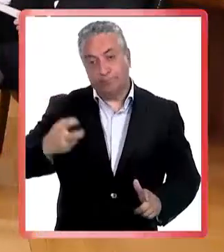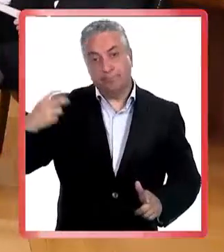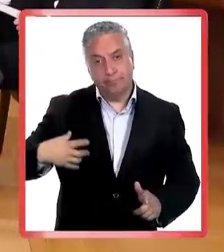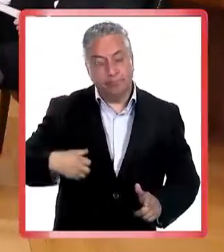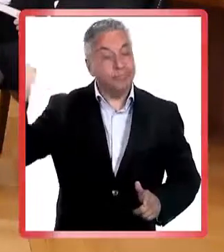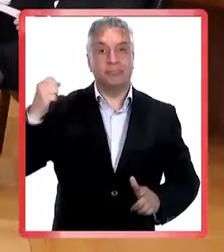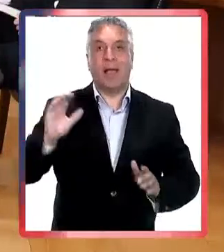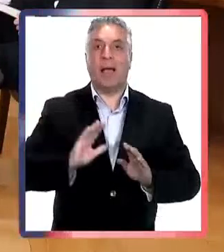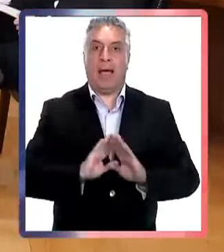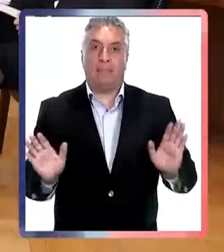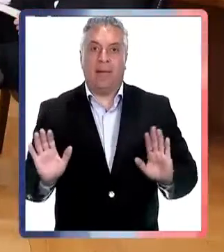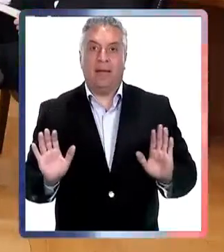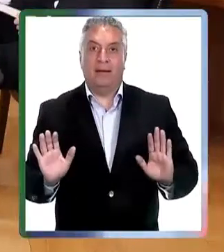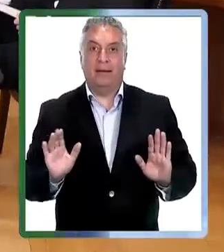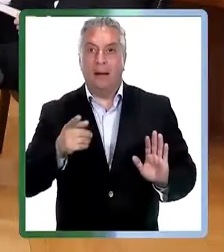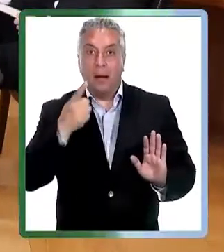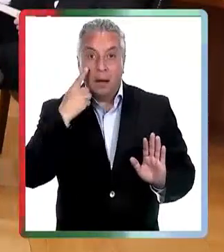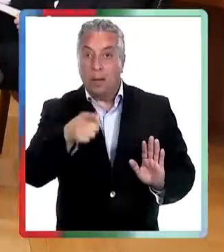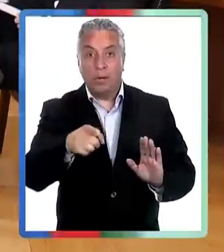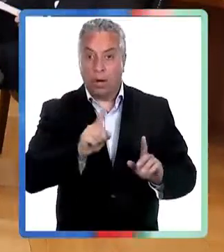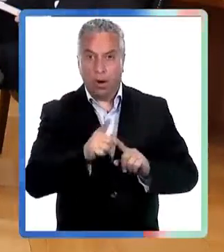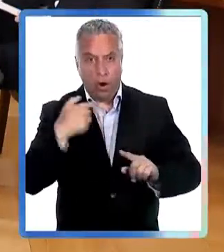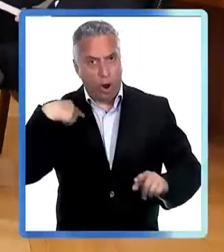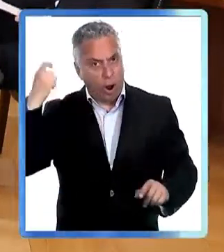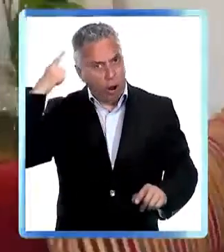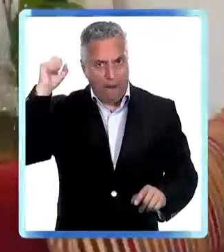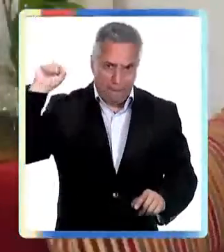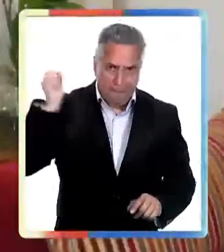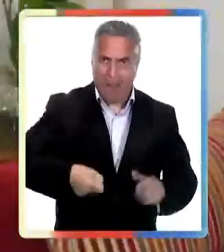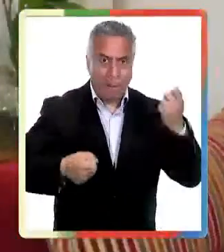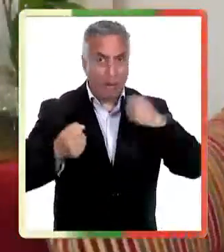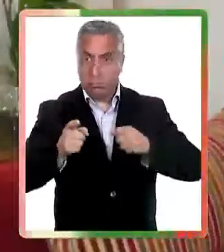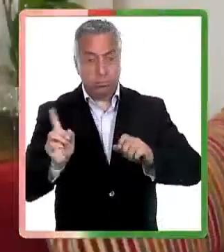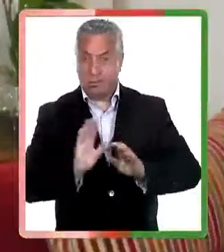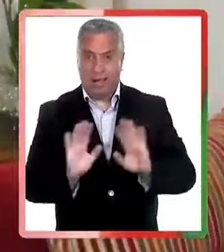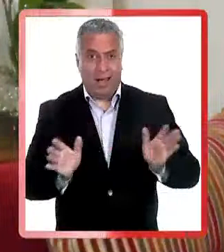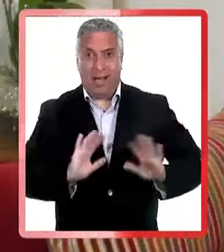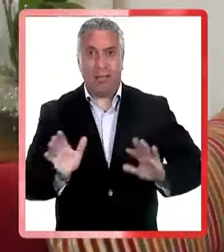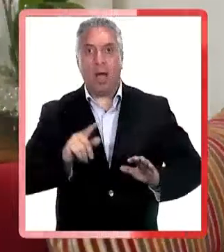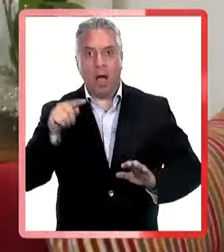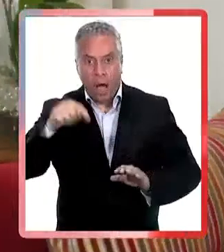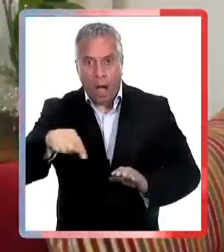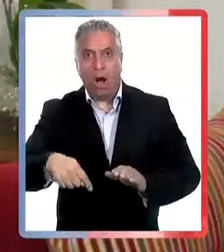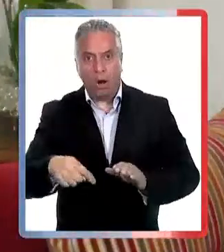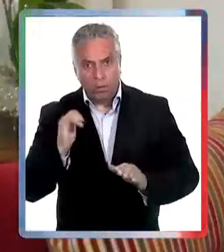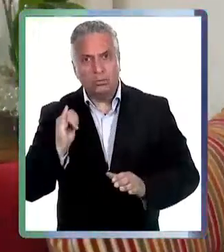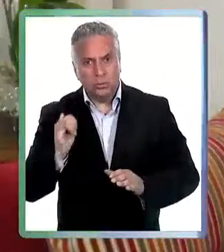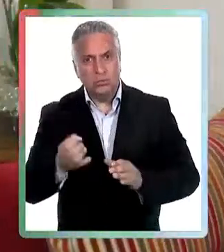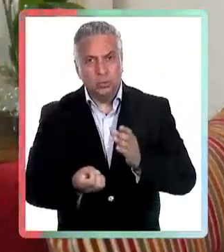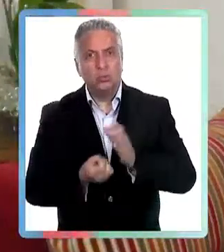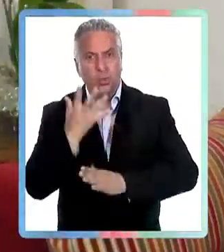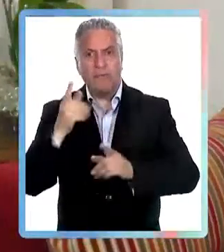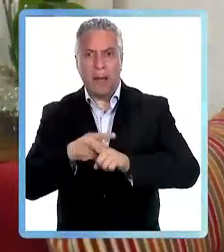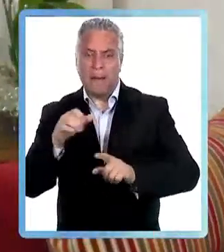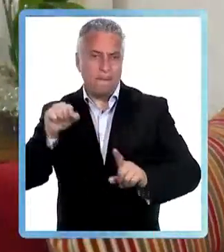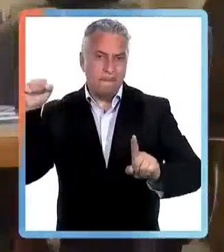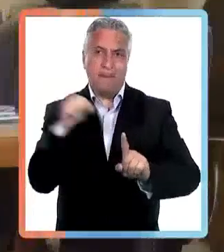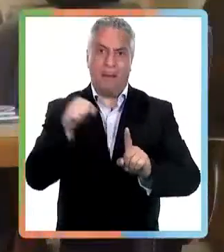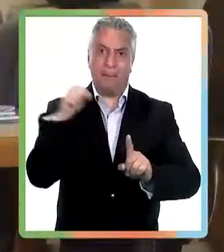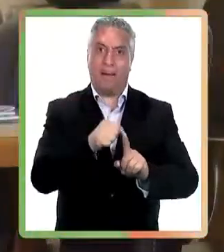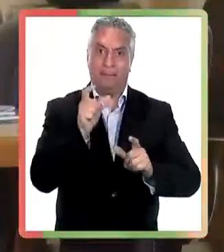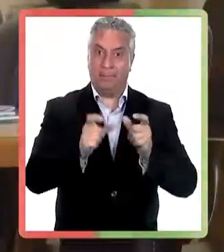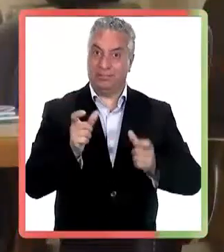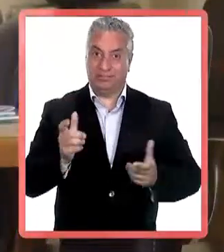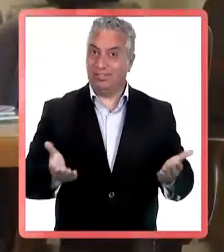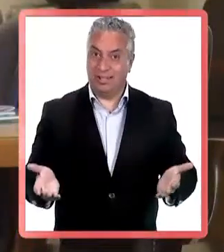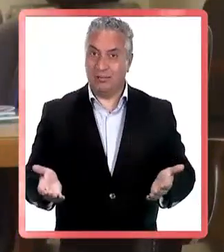lanzazo, pero no, además no se iba usted con un golpe en la cabeza, qué sé yo. Estas son figuras nuevas, distintas, lamentablemente. ¿Se ha